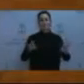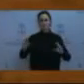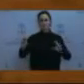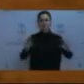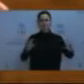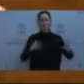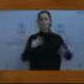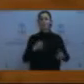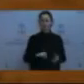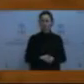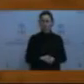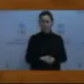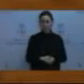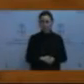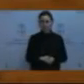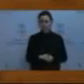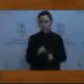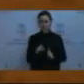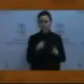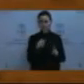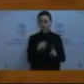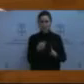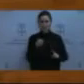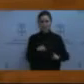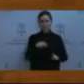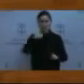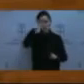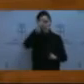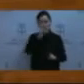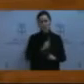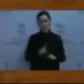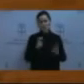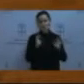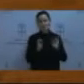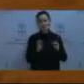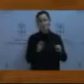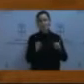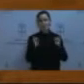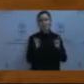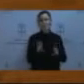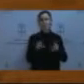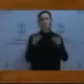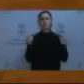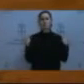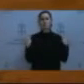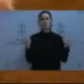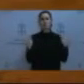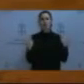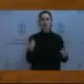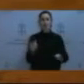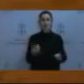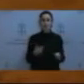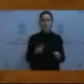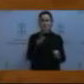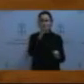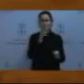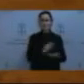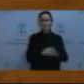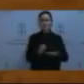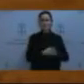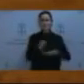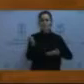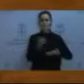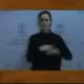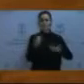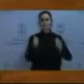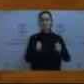Y es que, además, también desconocían que tendrían mayores beneficios fiscales, puesto que los ingresos de la explotación